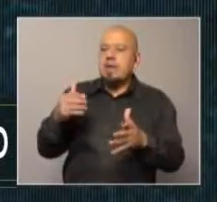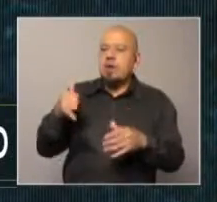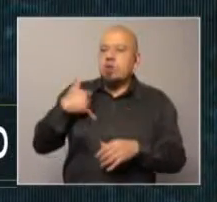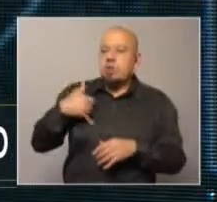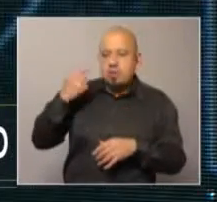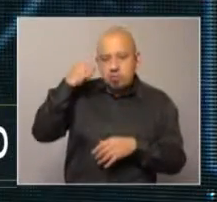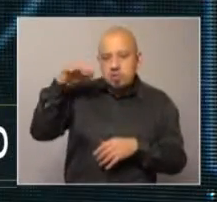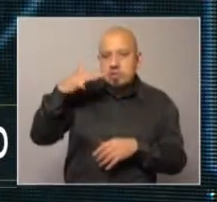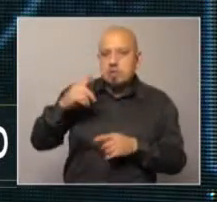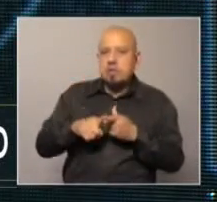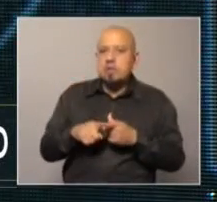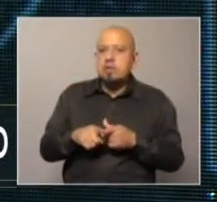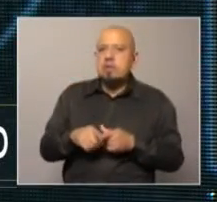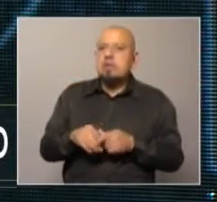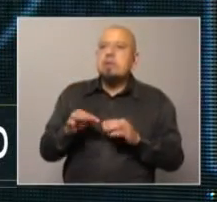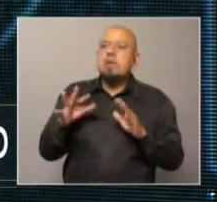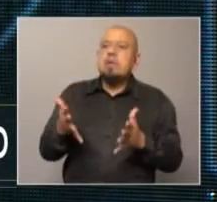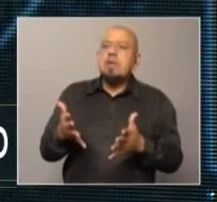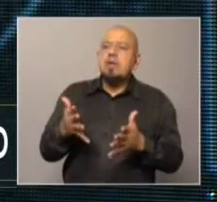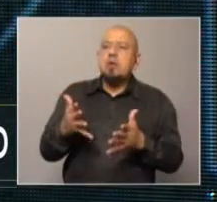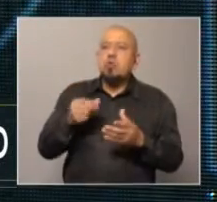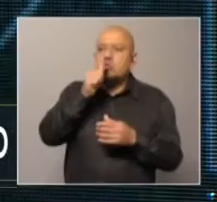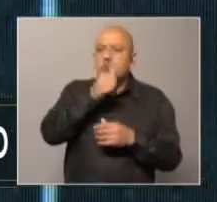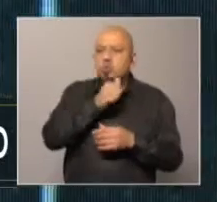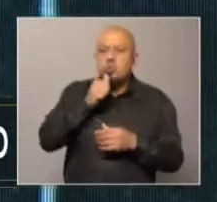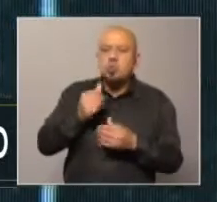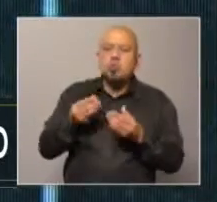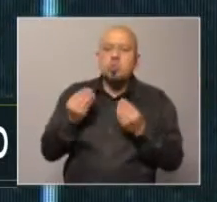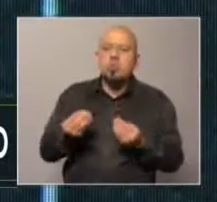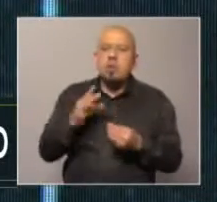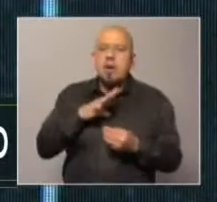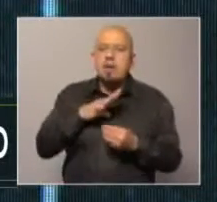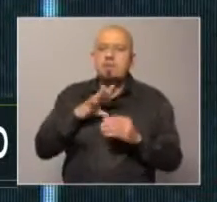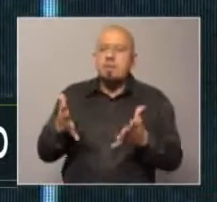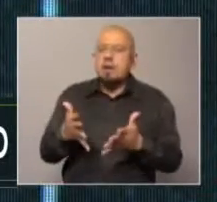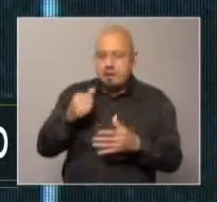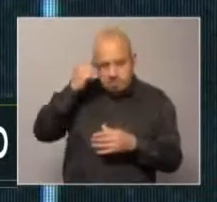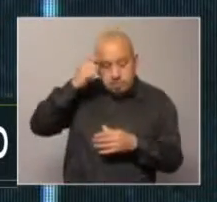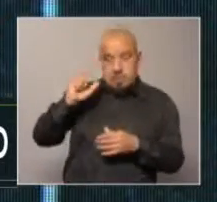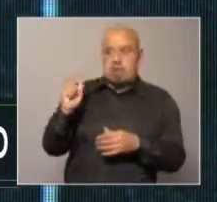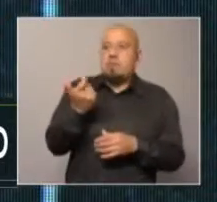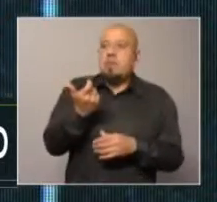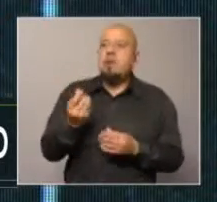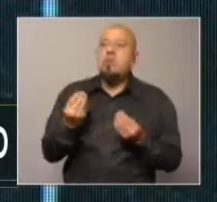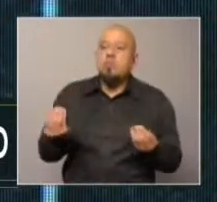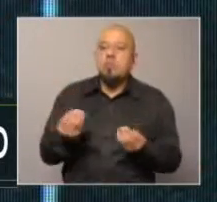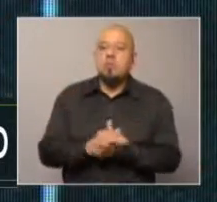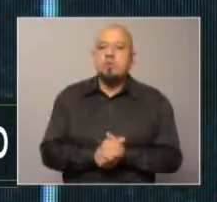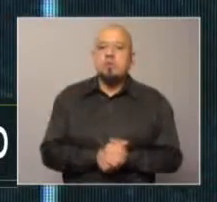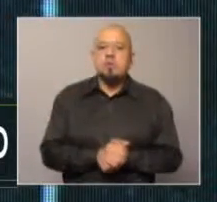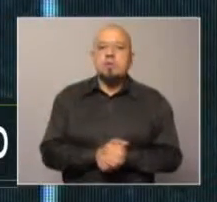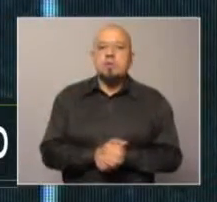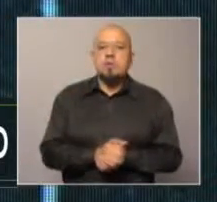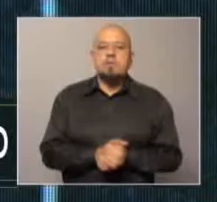adolescente? Y también, ¿qué estrategias para rescatarse? Bueno, esto es lo mismo, ¿no? Frente a